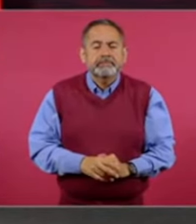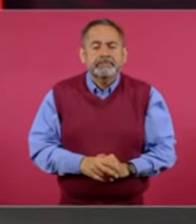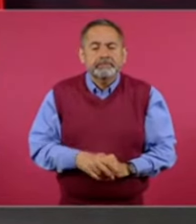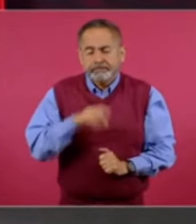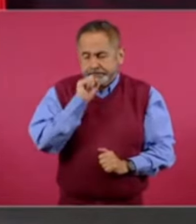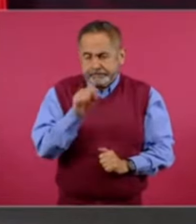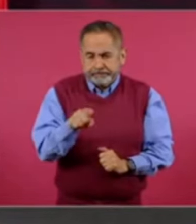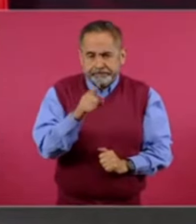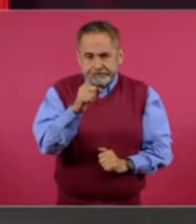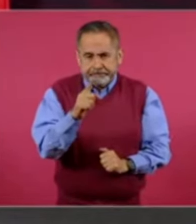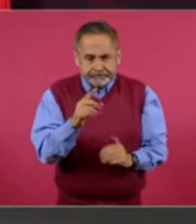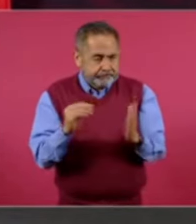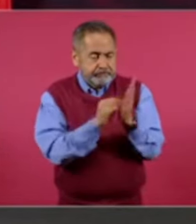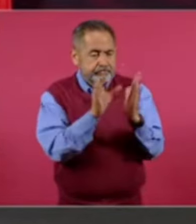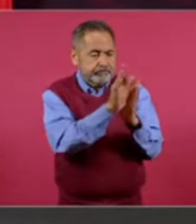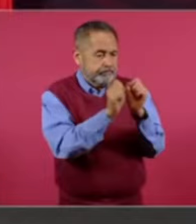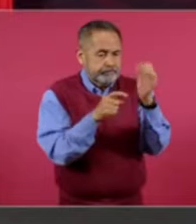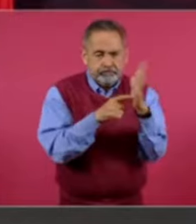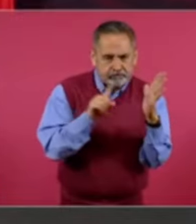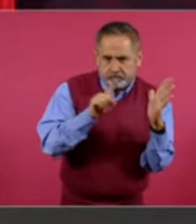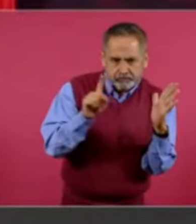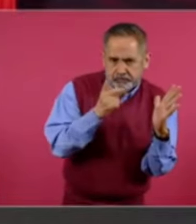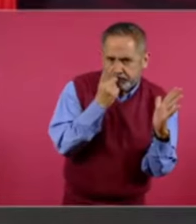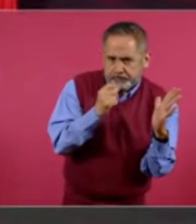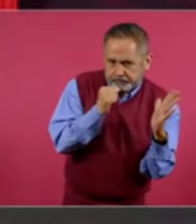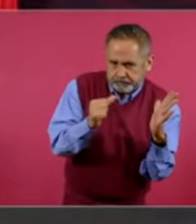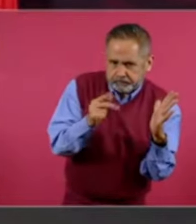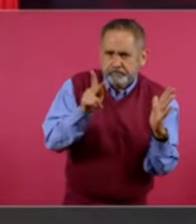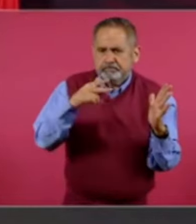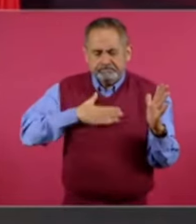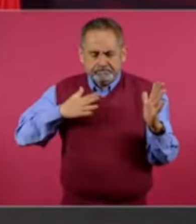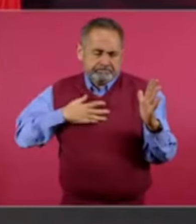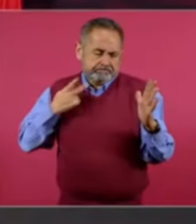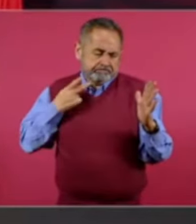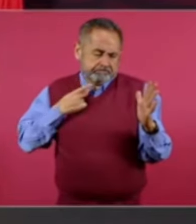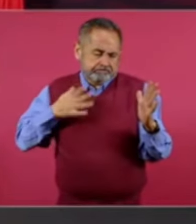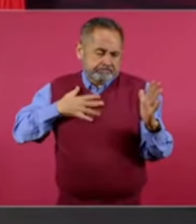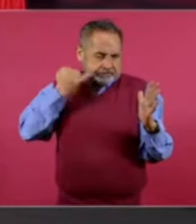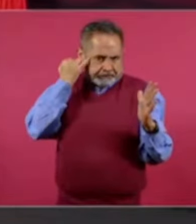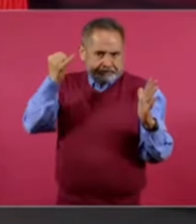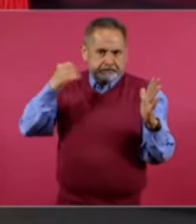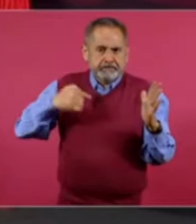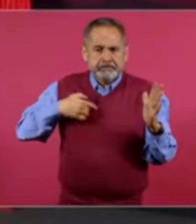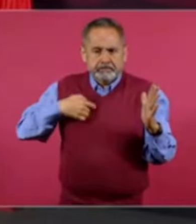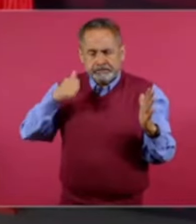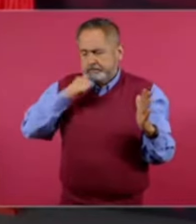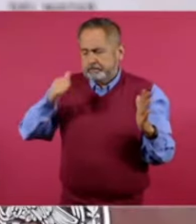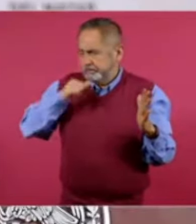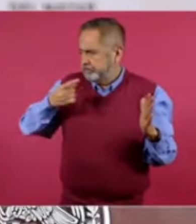hay algo que no está en la Constitución, pero que como política nosotros hemos aplicado: